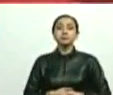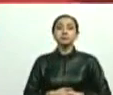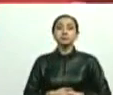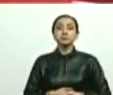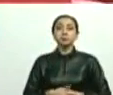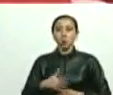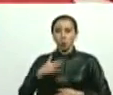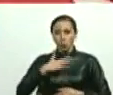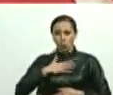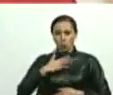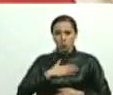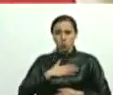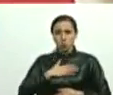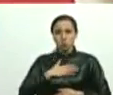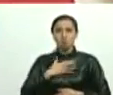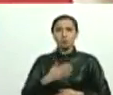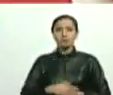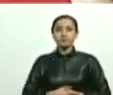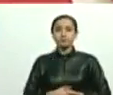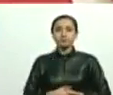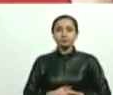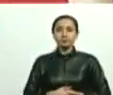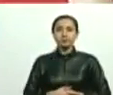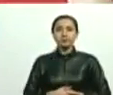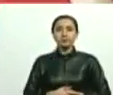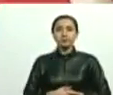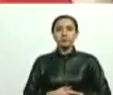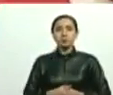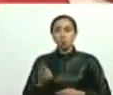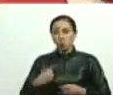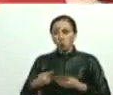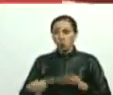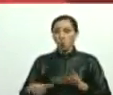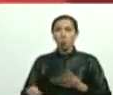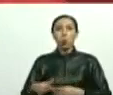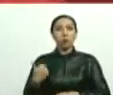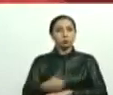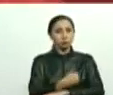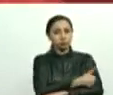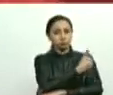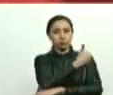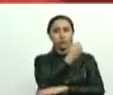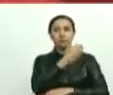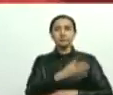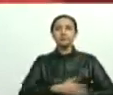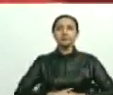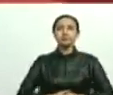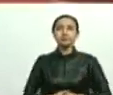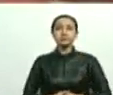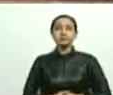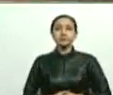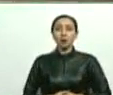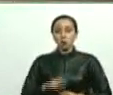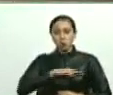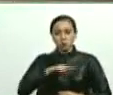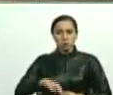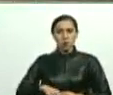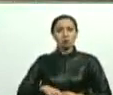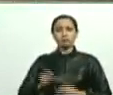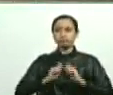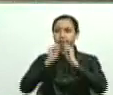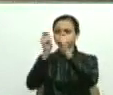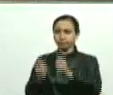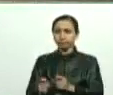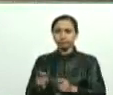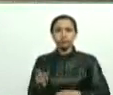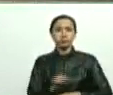su dedo, o Piñate, o Delcy, o Cilia, los hayamos puesto ahí.